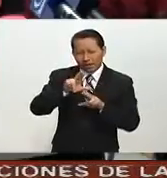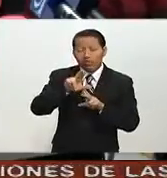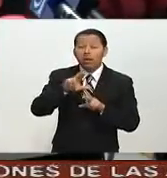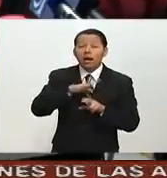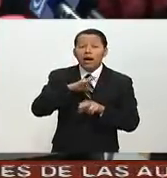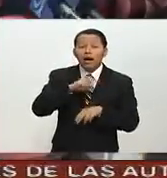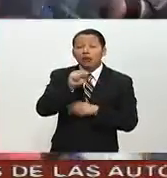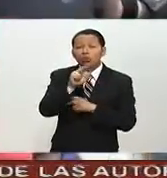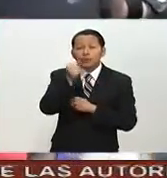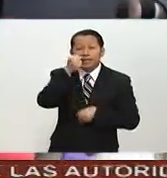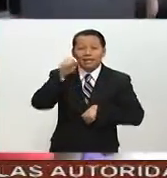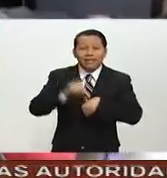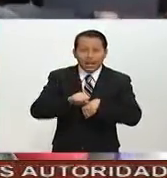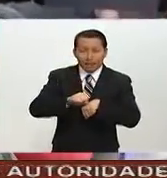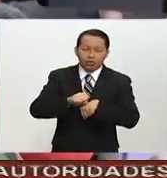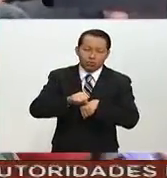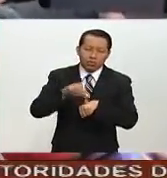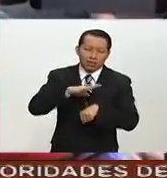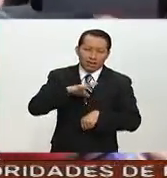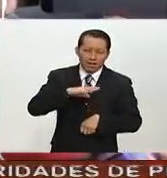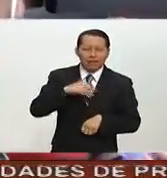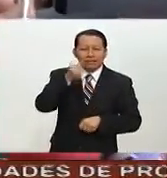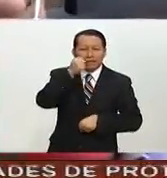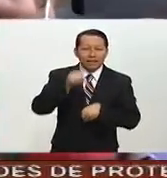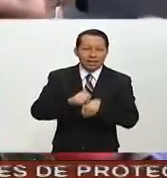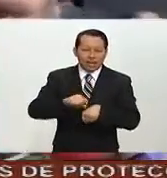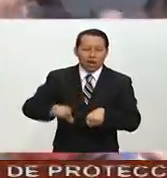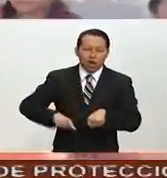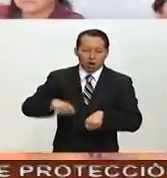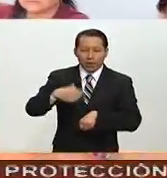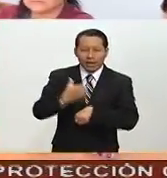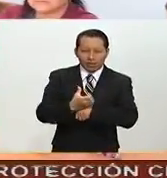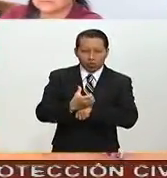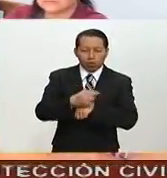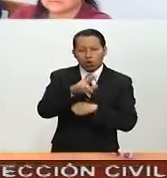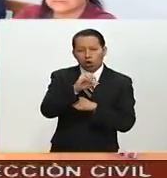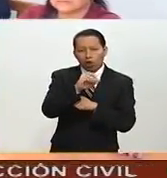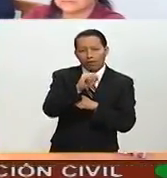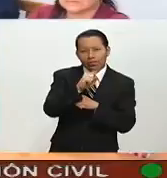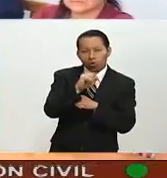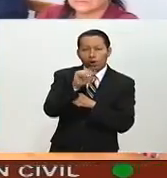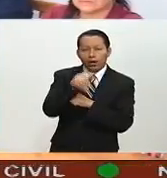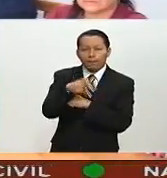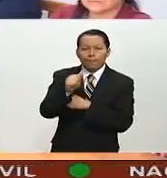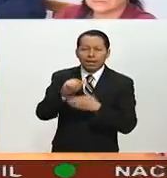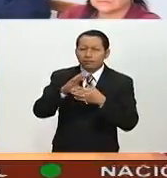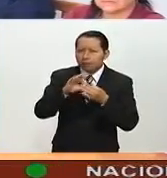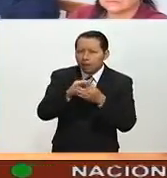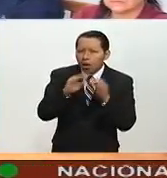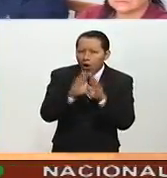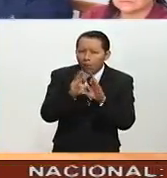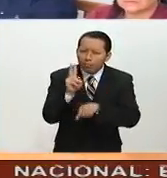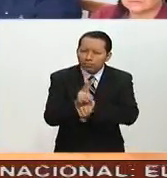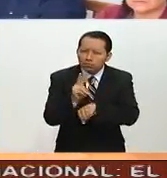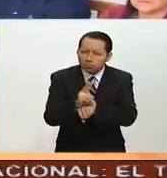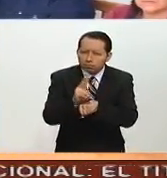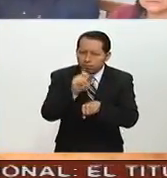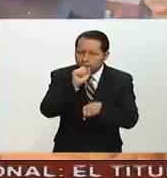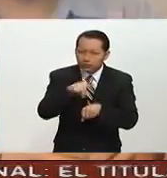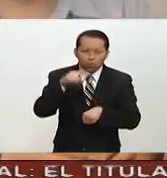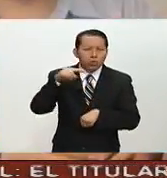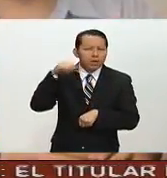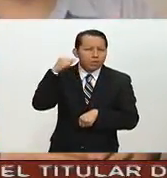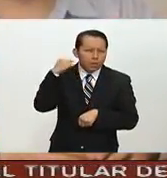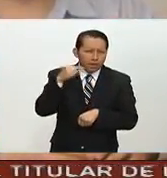de Derechos Humanos de la Secretaría de Gobernación, Roberto Campa. Revisaron el contenido del mecanismo de seguimiento del caso Iguala que va a